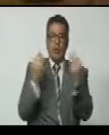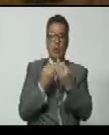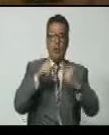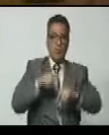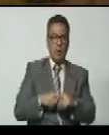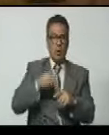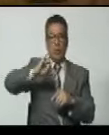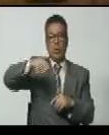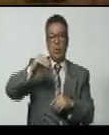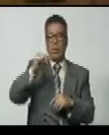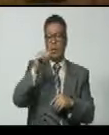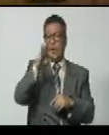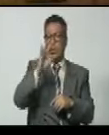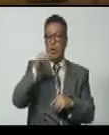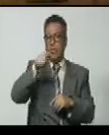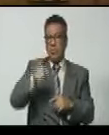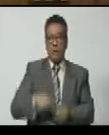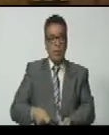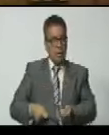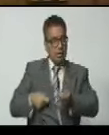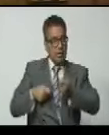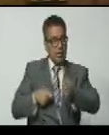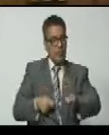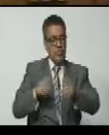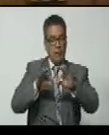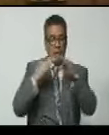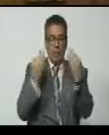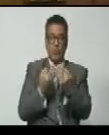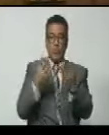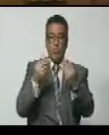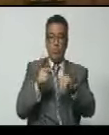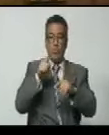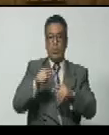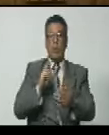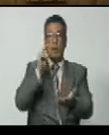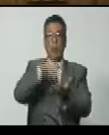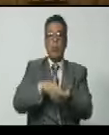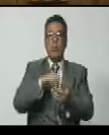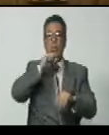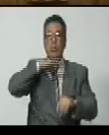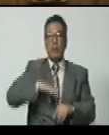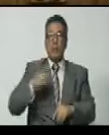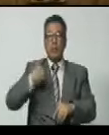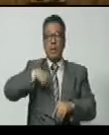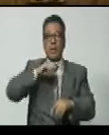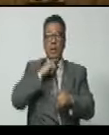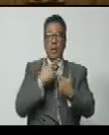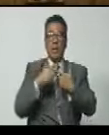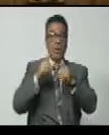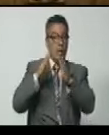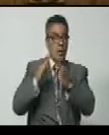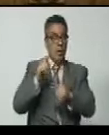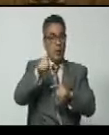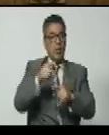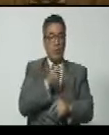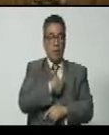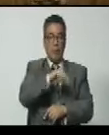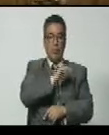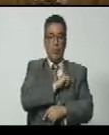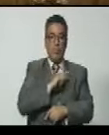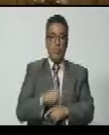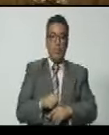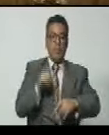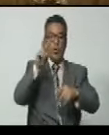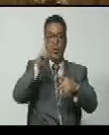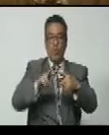Que Josefa Joaquina Sánchez y Eulalia Burós protagonizaron el proceso histórico de nuestra independencia del Imperio Español, en